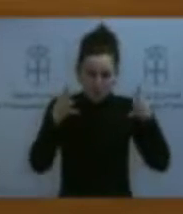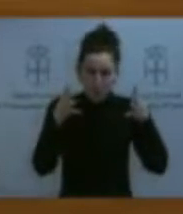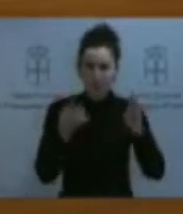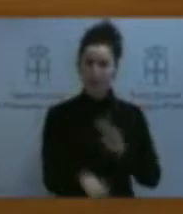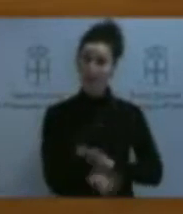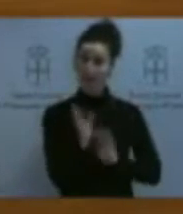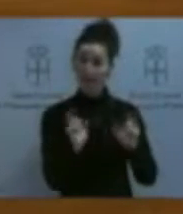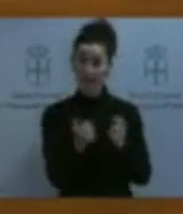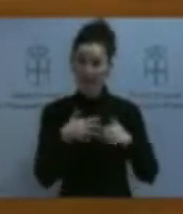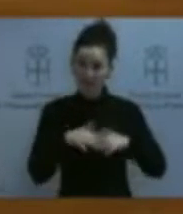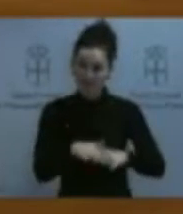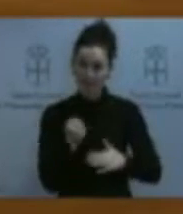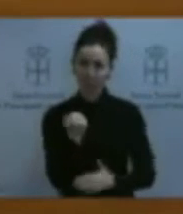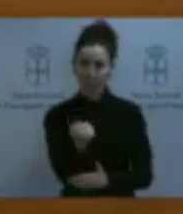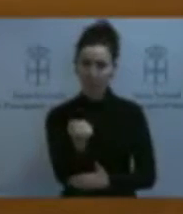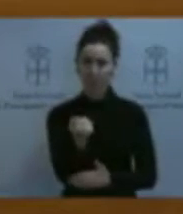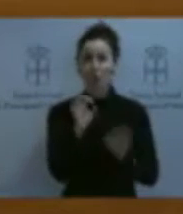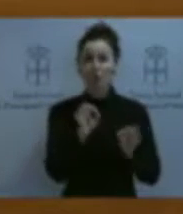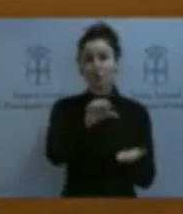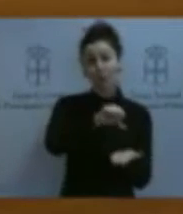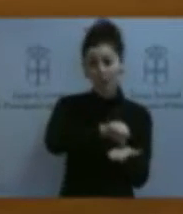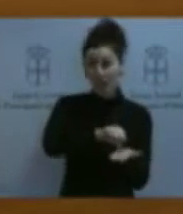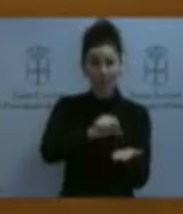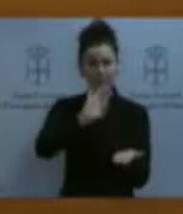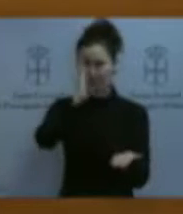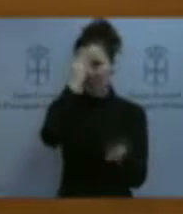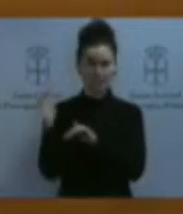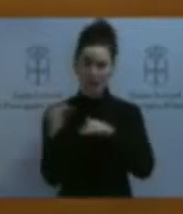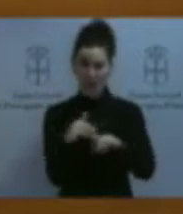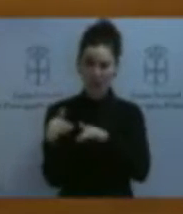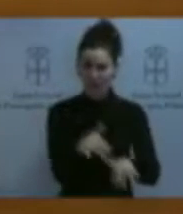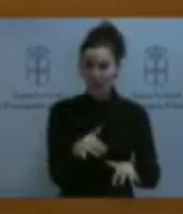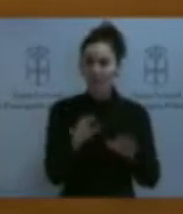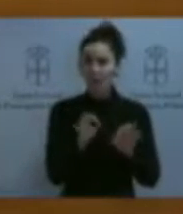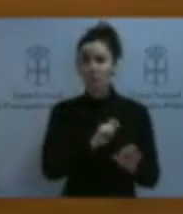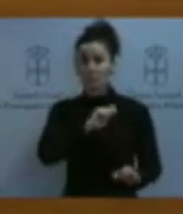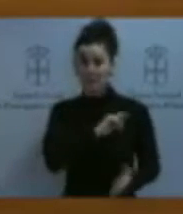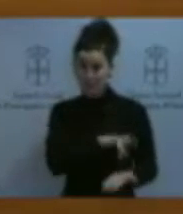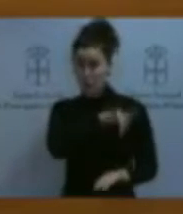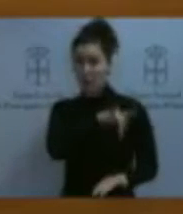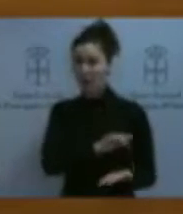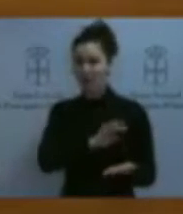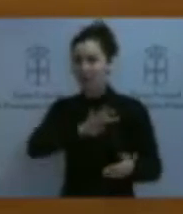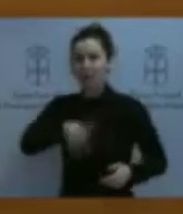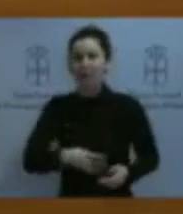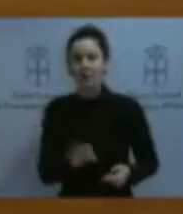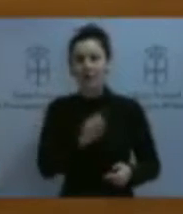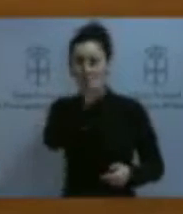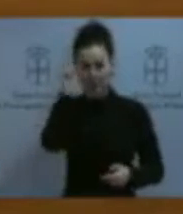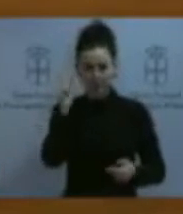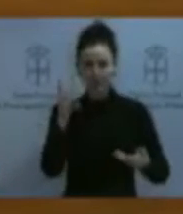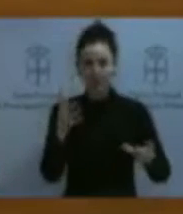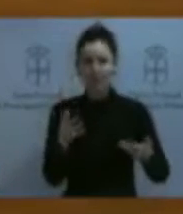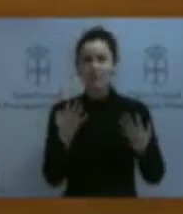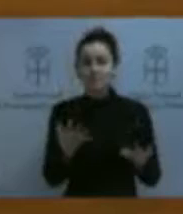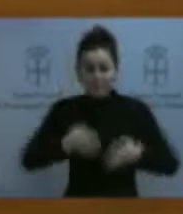de migración dentro del Estado español, el asegurar que la inscripción en un censo, que es un